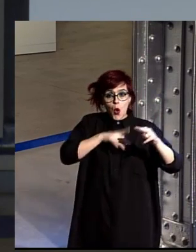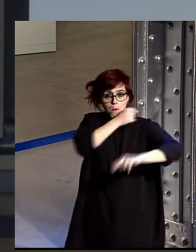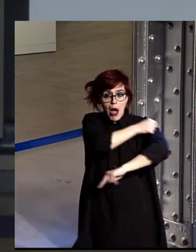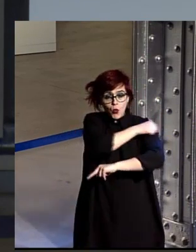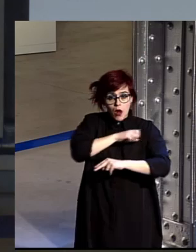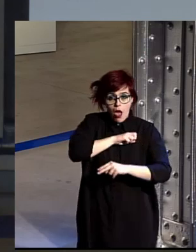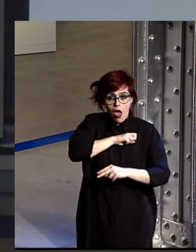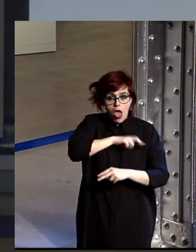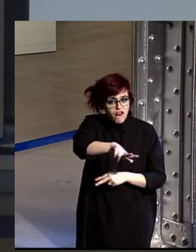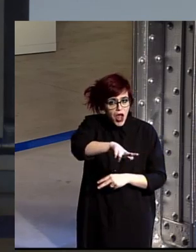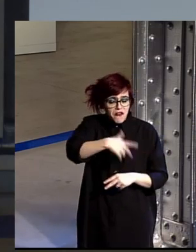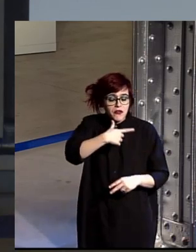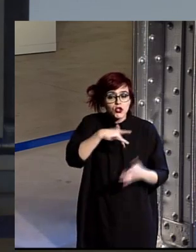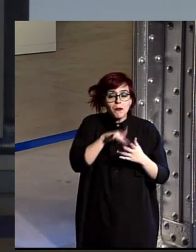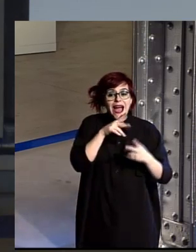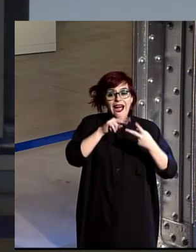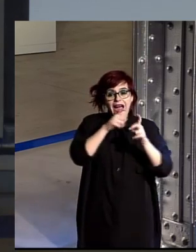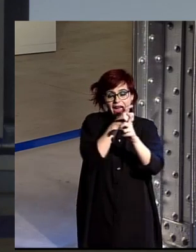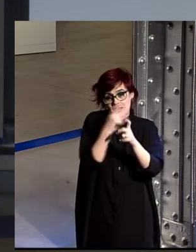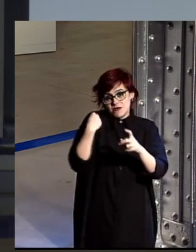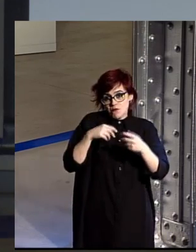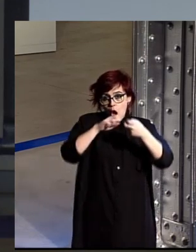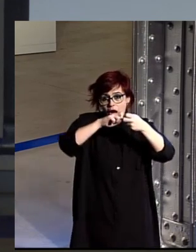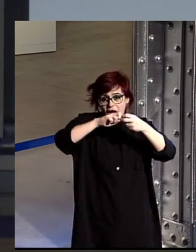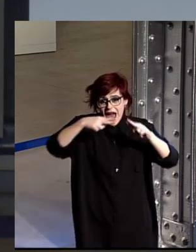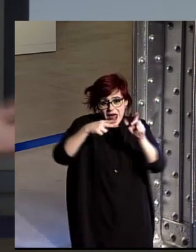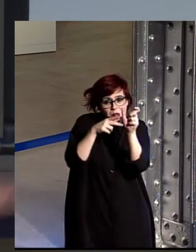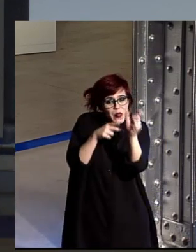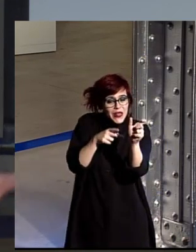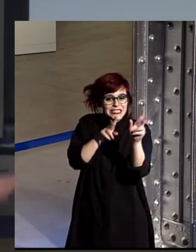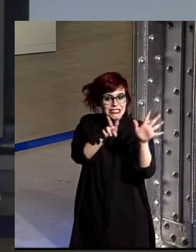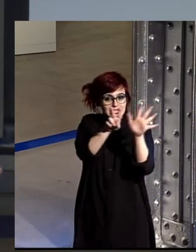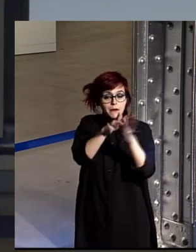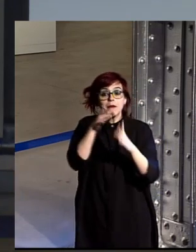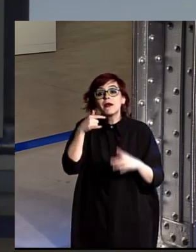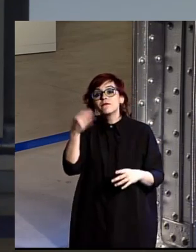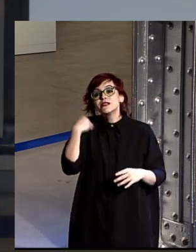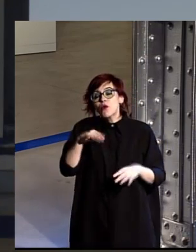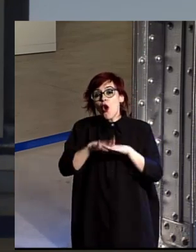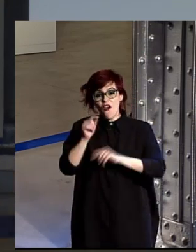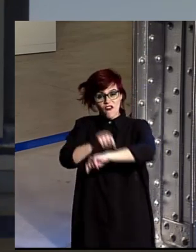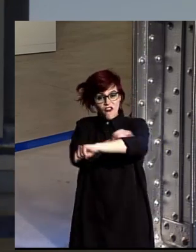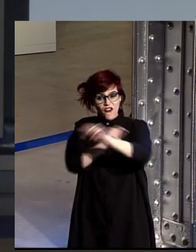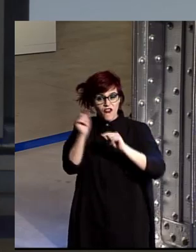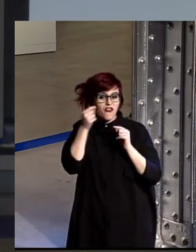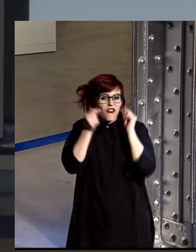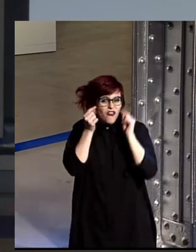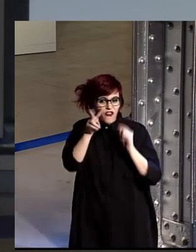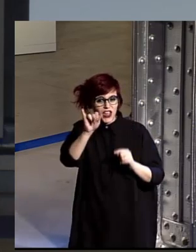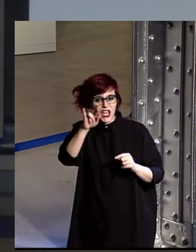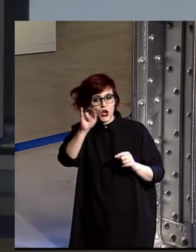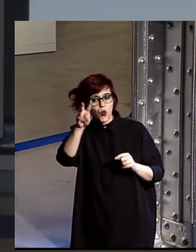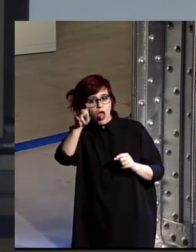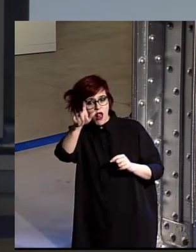frente a ébola, tiene 7 genes. ¿Qué hacemos con 7 genes? Eso me refiero, para que os hagáis una idea, viruela son 200. Gripe son 10, estamos entre los